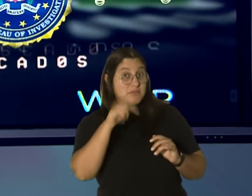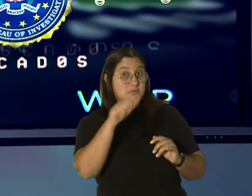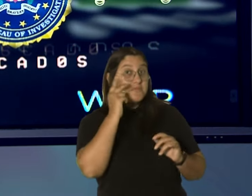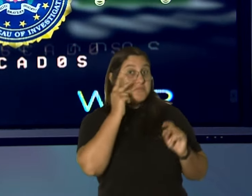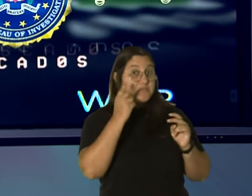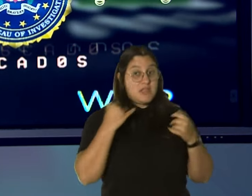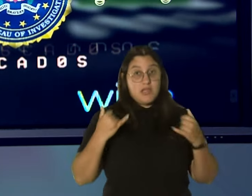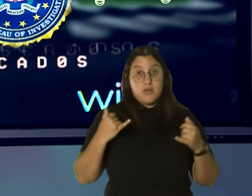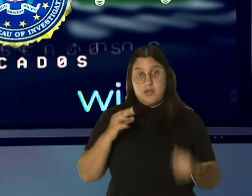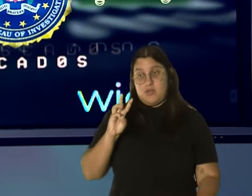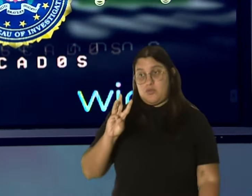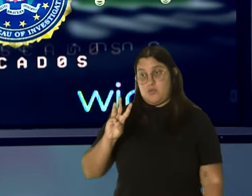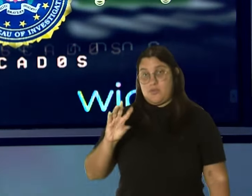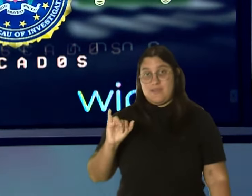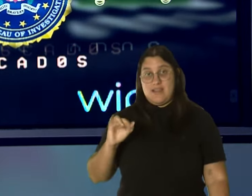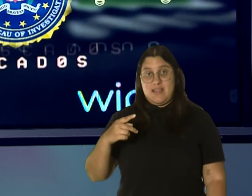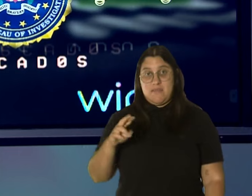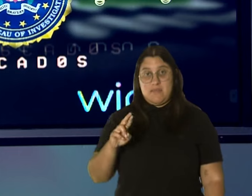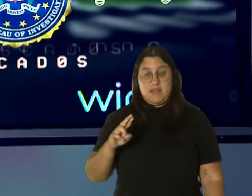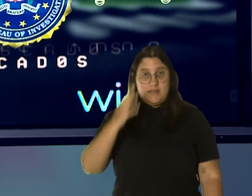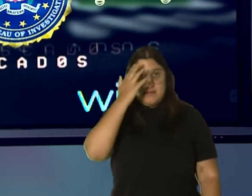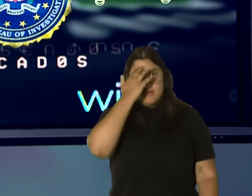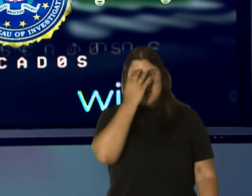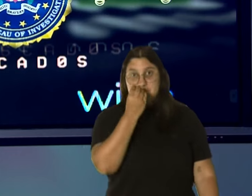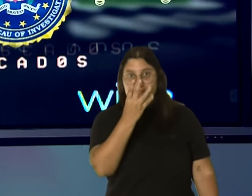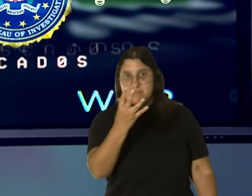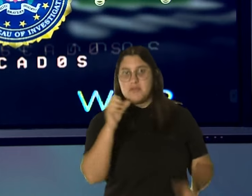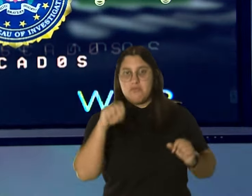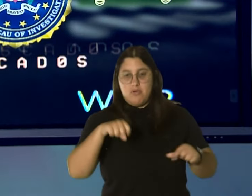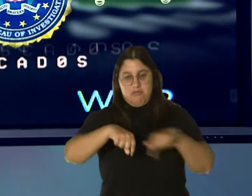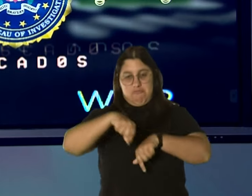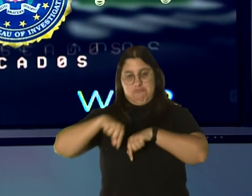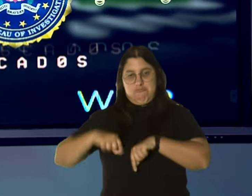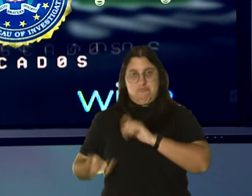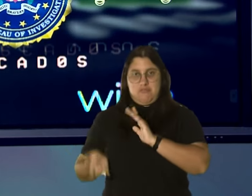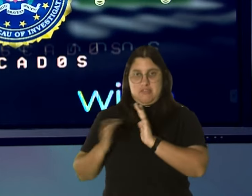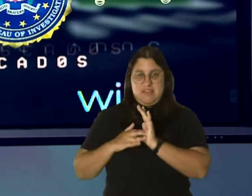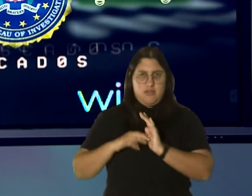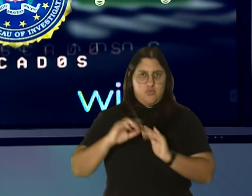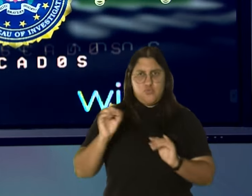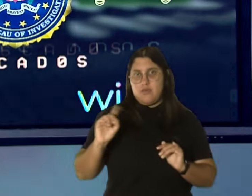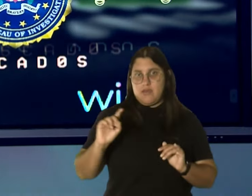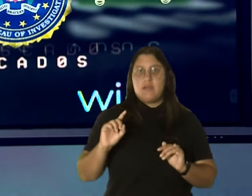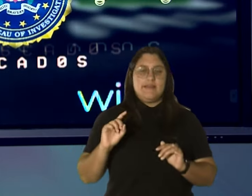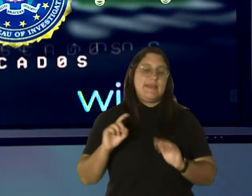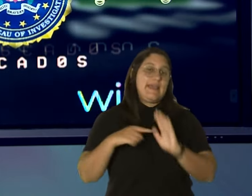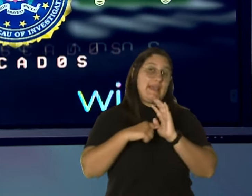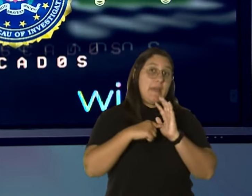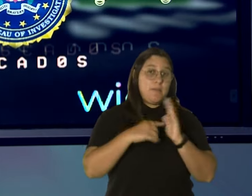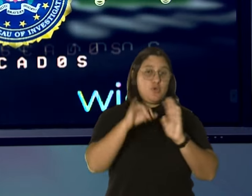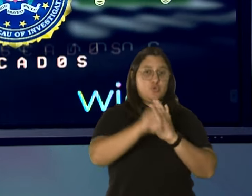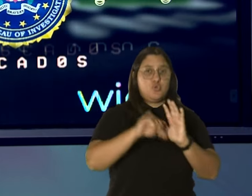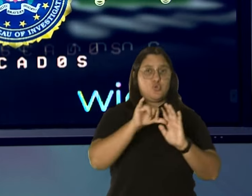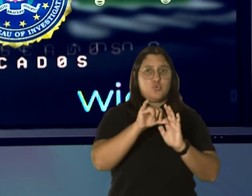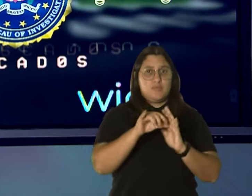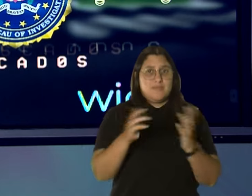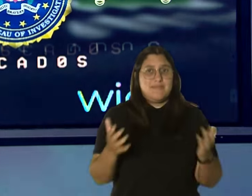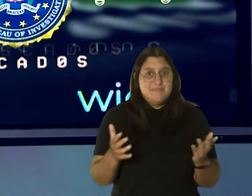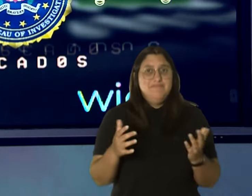ahora mismo por wpr Pues usted que puede volver a abrir el programa en las diferentes redes sociales por ejemplo Oiga en YouTube Quién no tiene